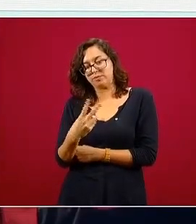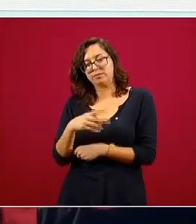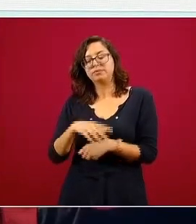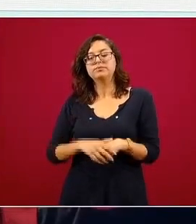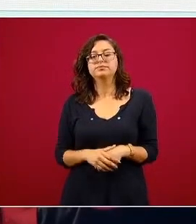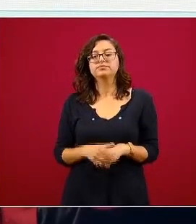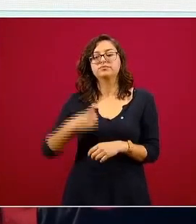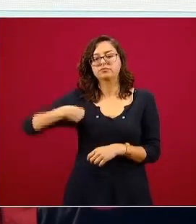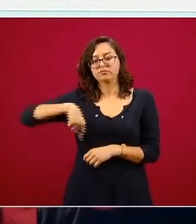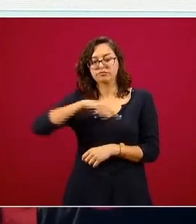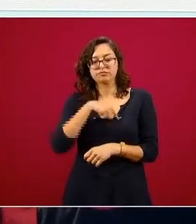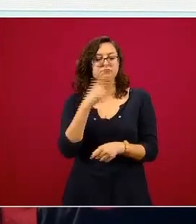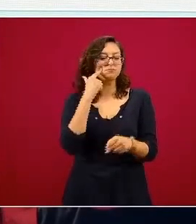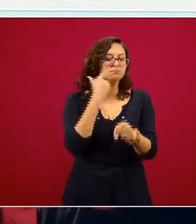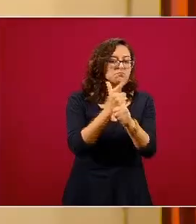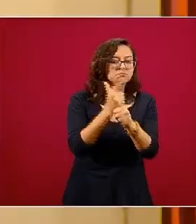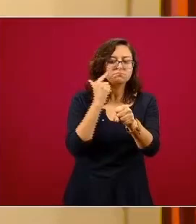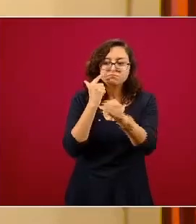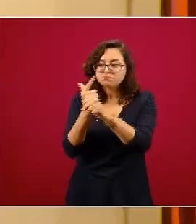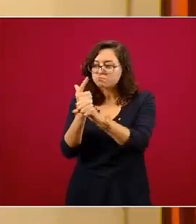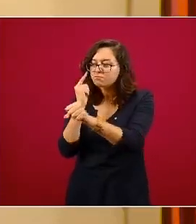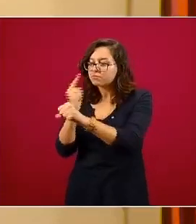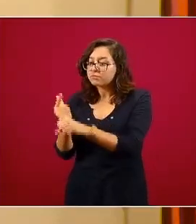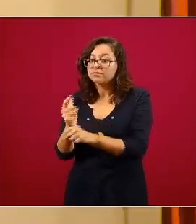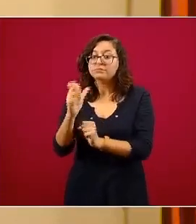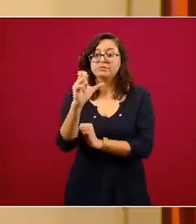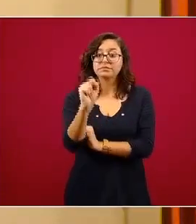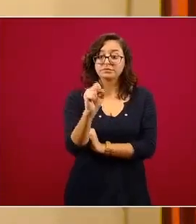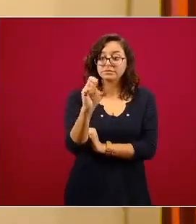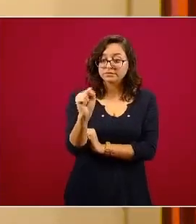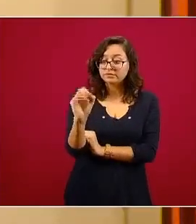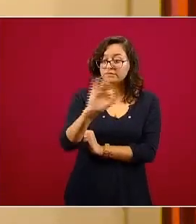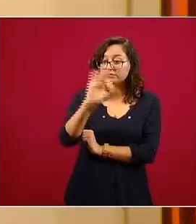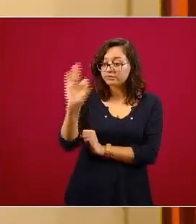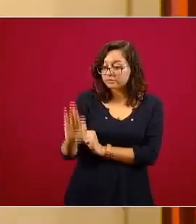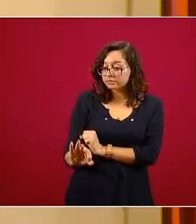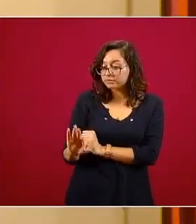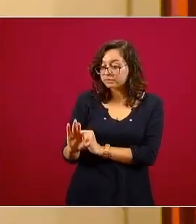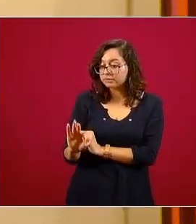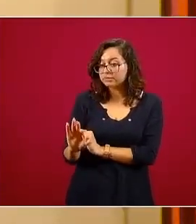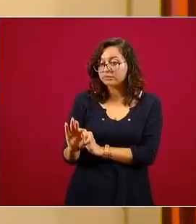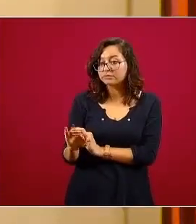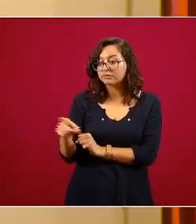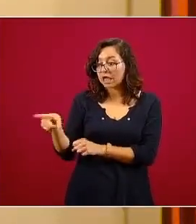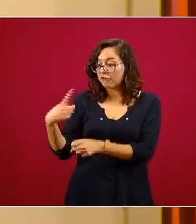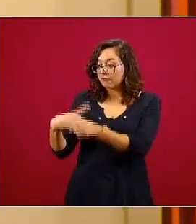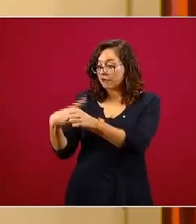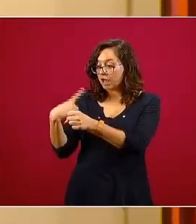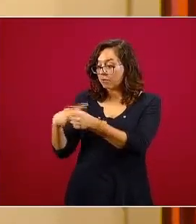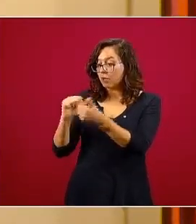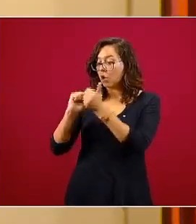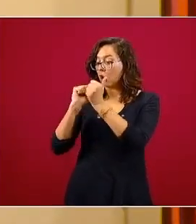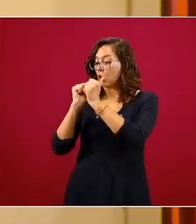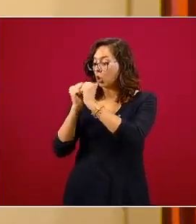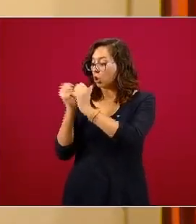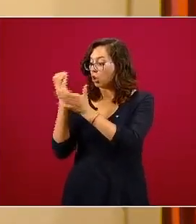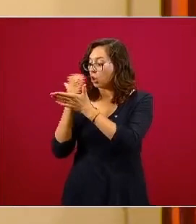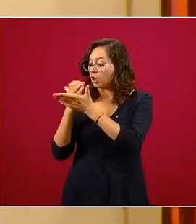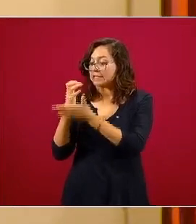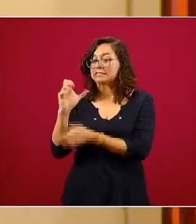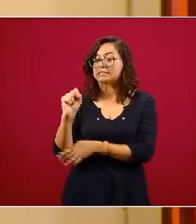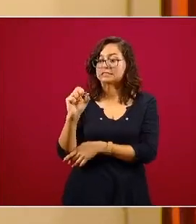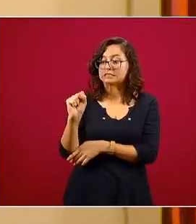el 60% de los plasmas de los pacientes enfermos que se han estudiado hasta